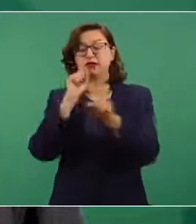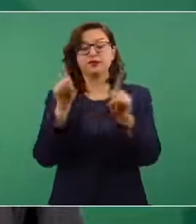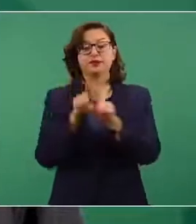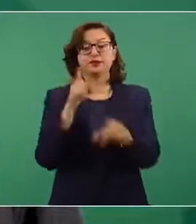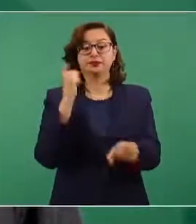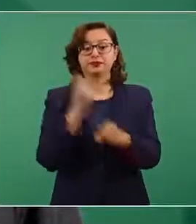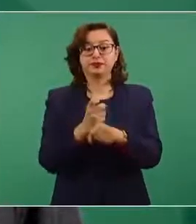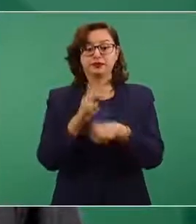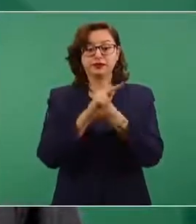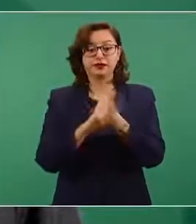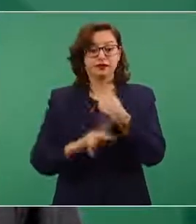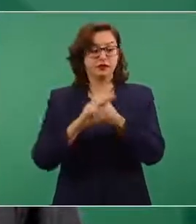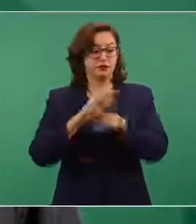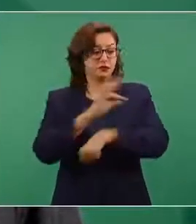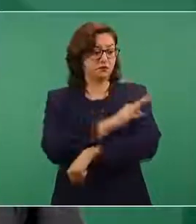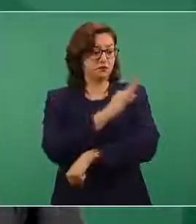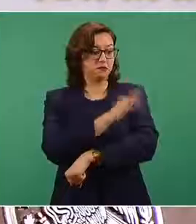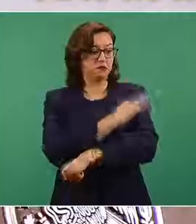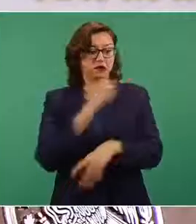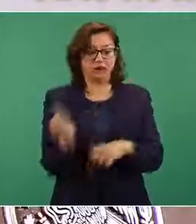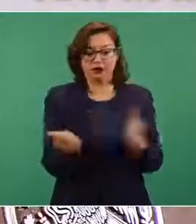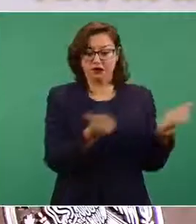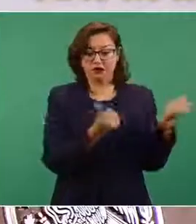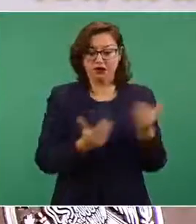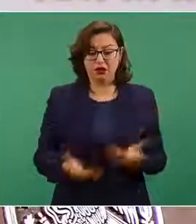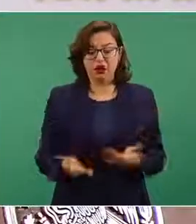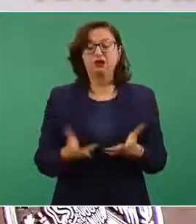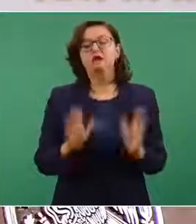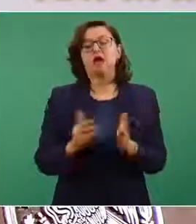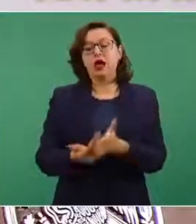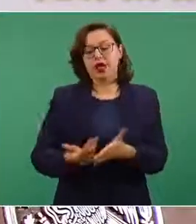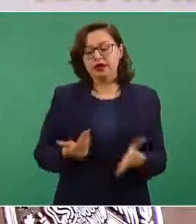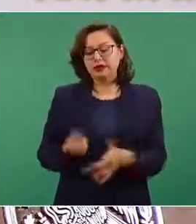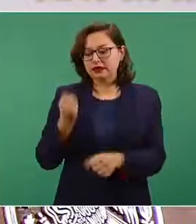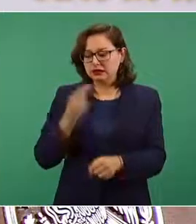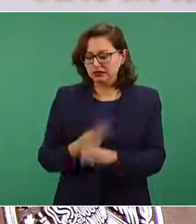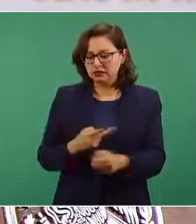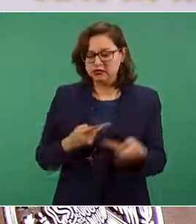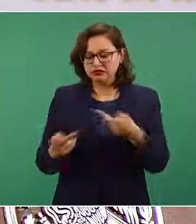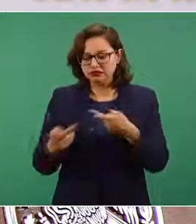previmos con tiempo. Sin embargo, nuestros adversarios,